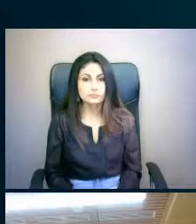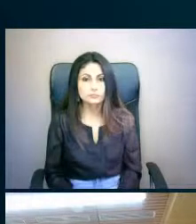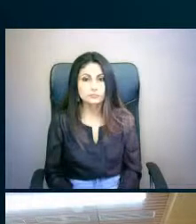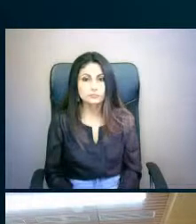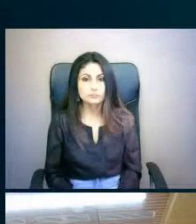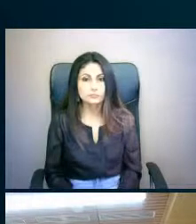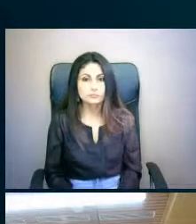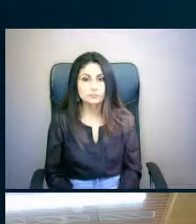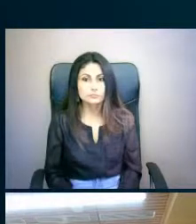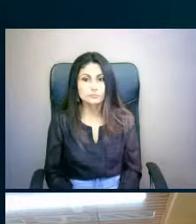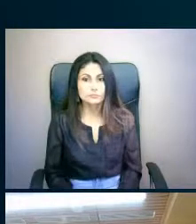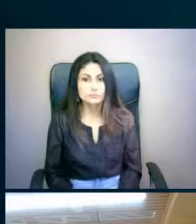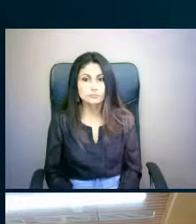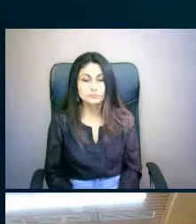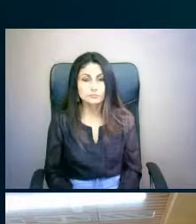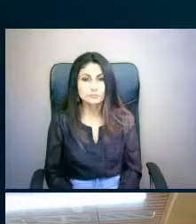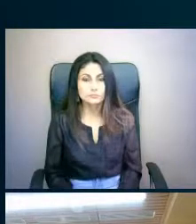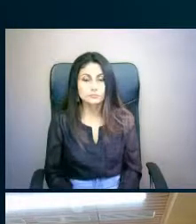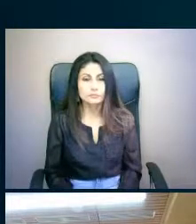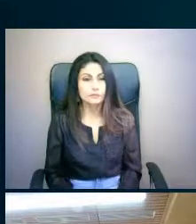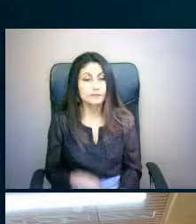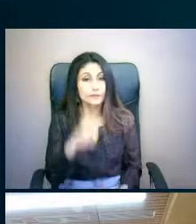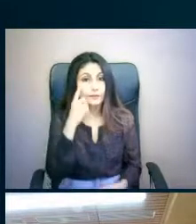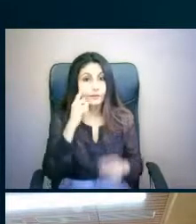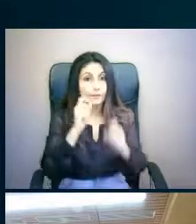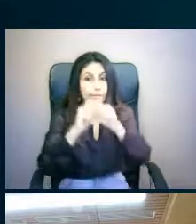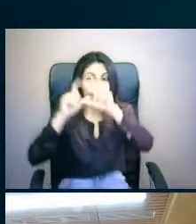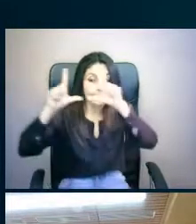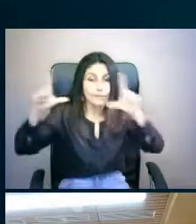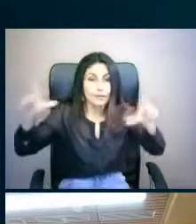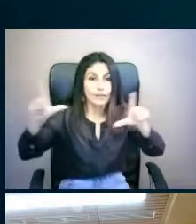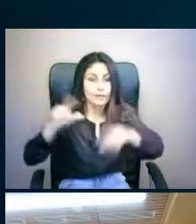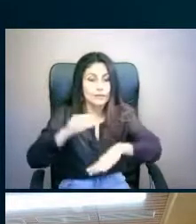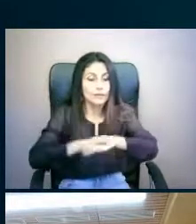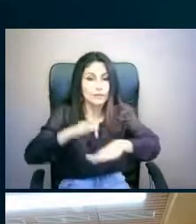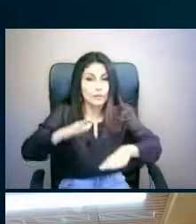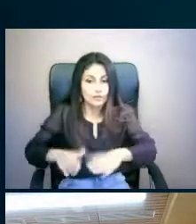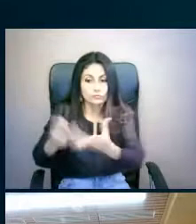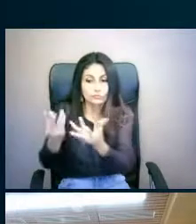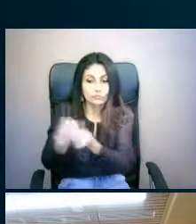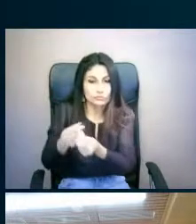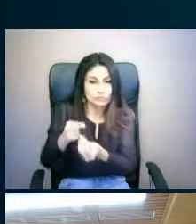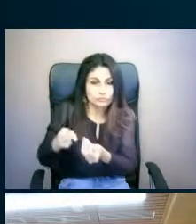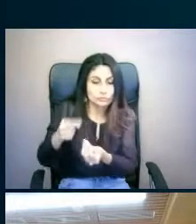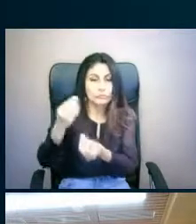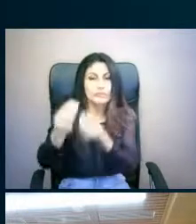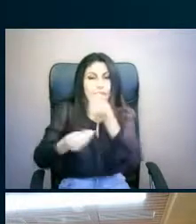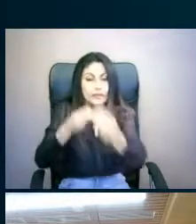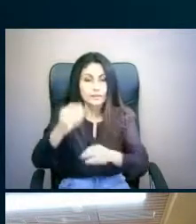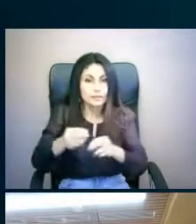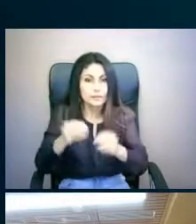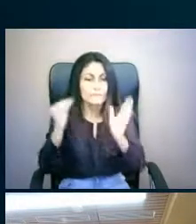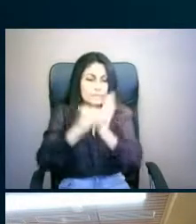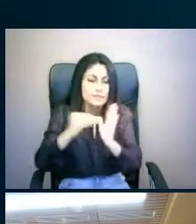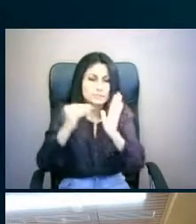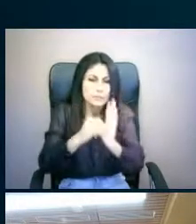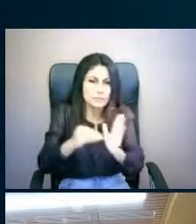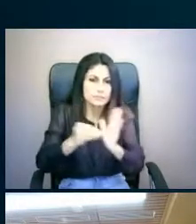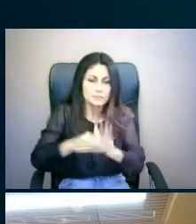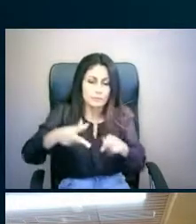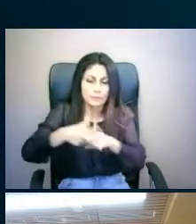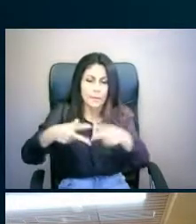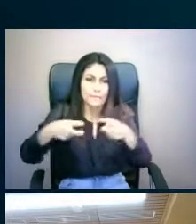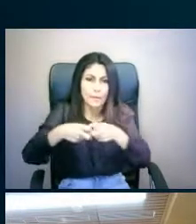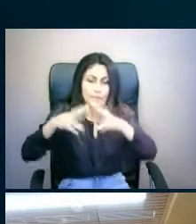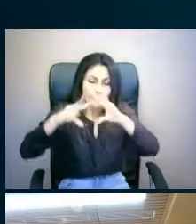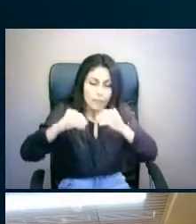En la pestaña de causa equipo, podemos monitorear los equipos de la red de distribución que han tenido eventos en reiteradas ocasiones con el fin